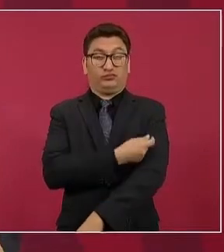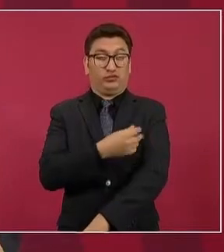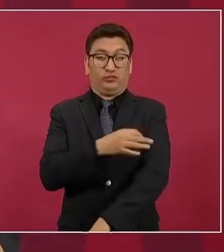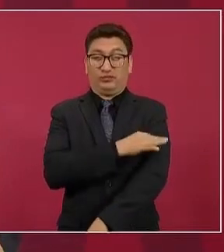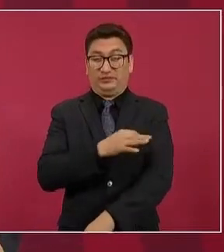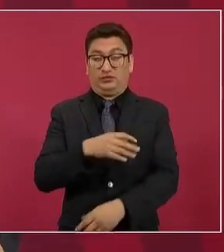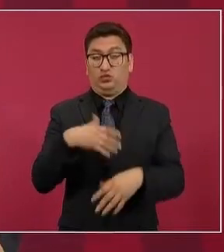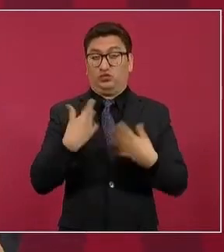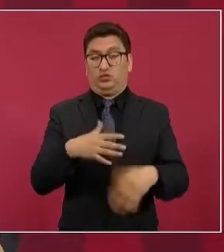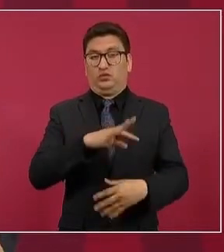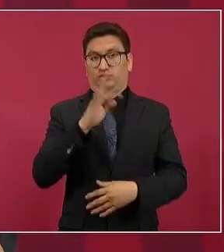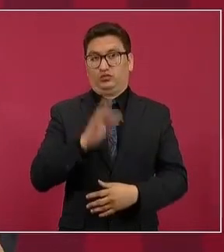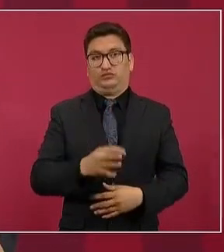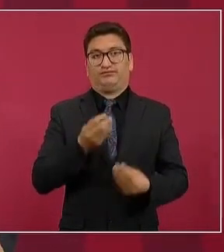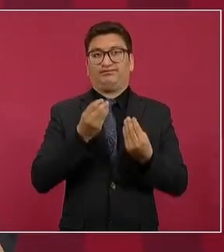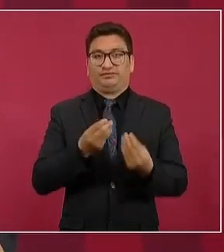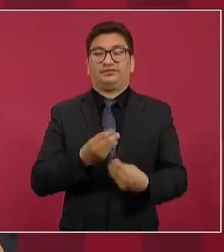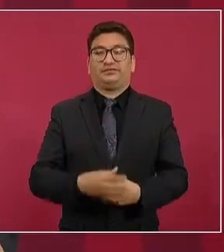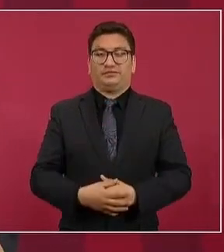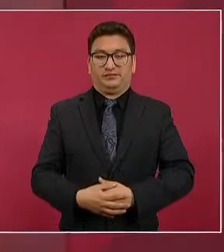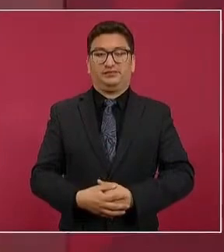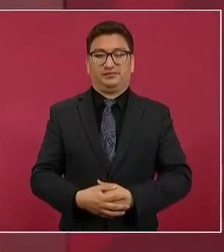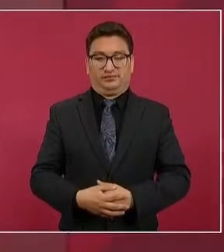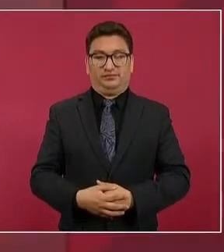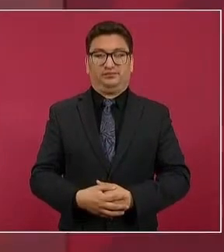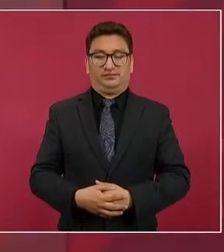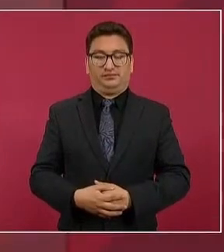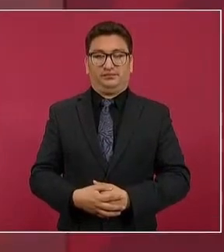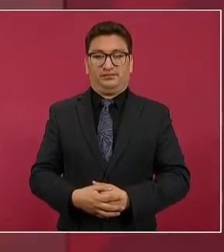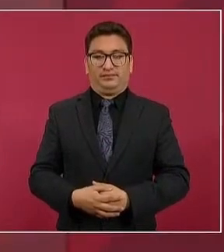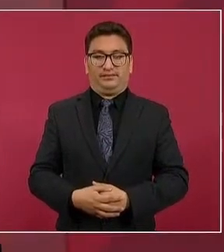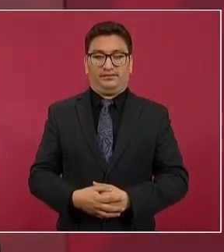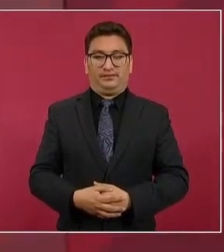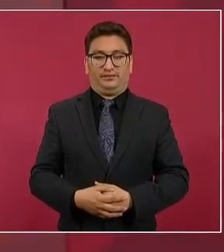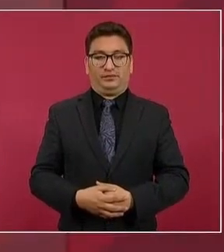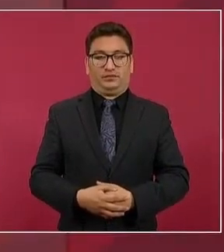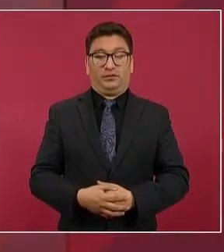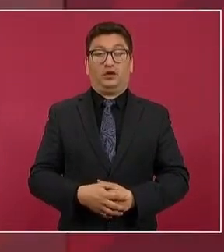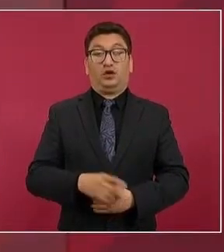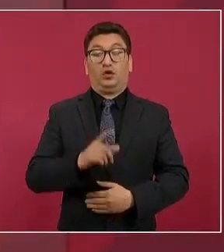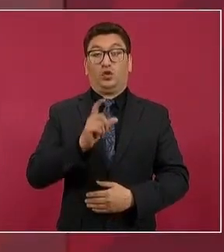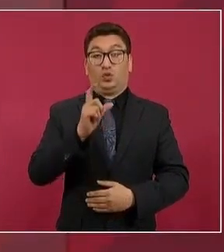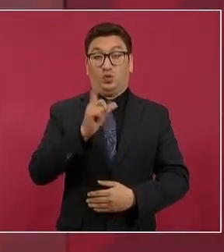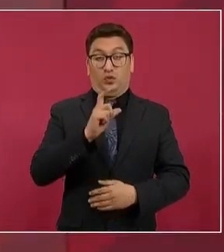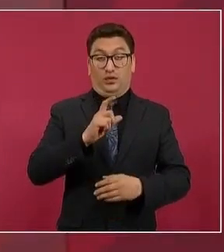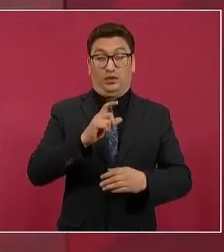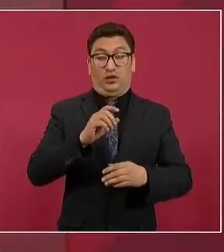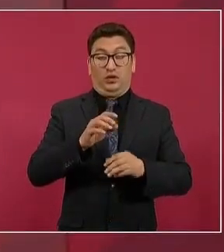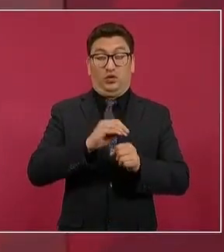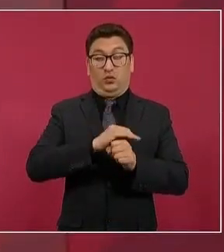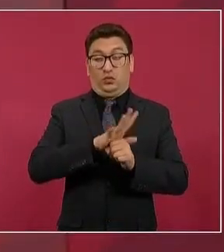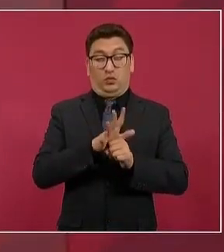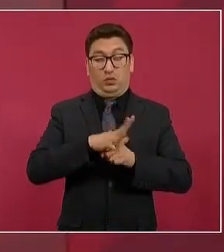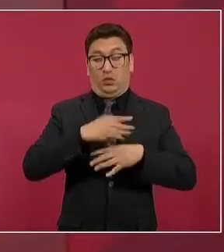un porcentaje considerable de estadounidenses. Cuando viene la cuarta ola,